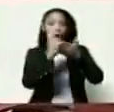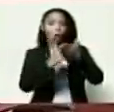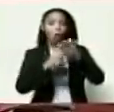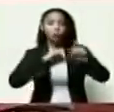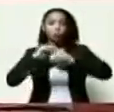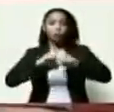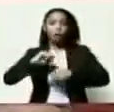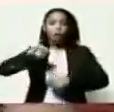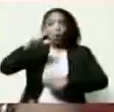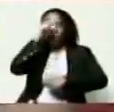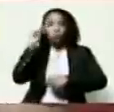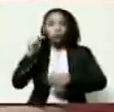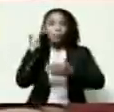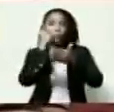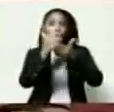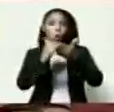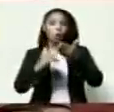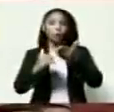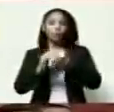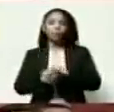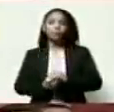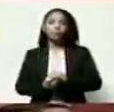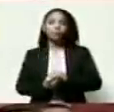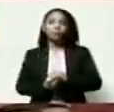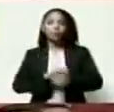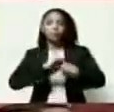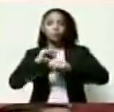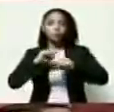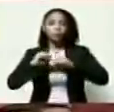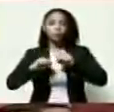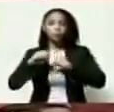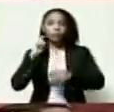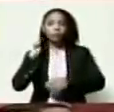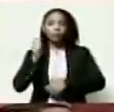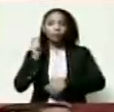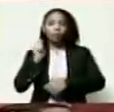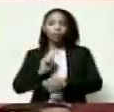JPSU debe tener su agenda concreta de acciones.